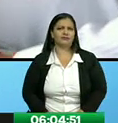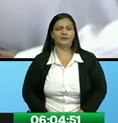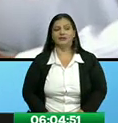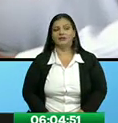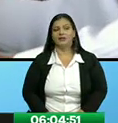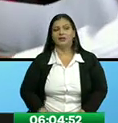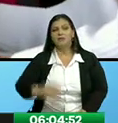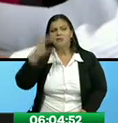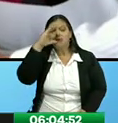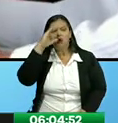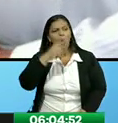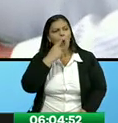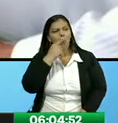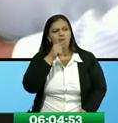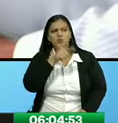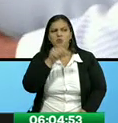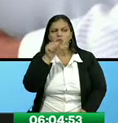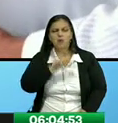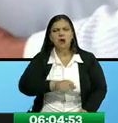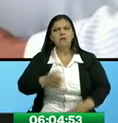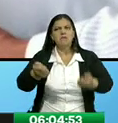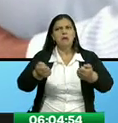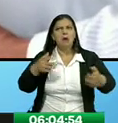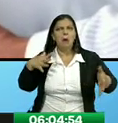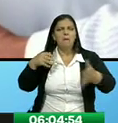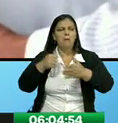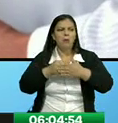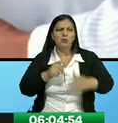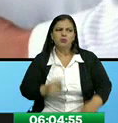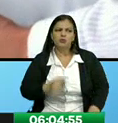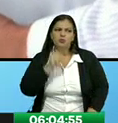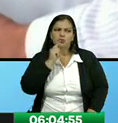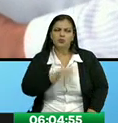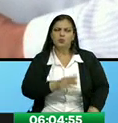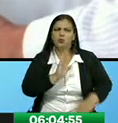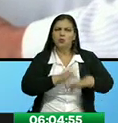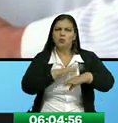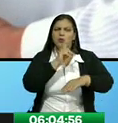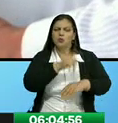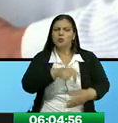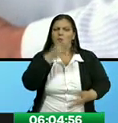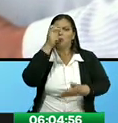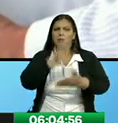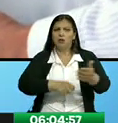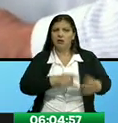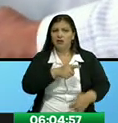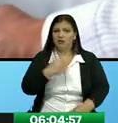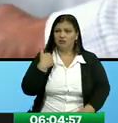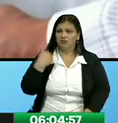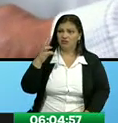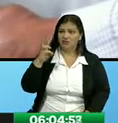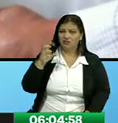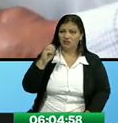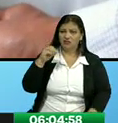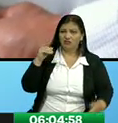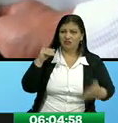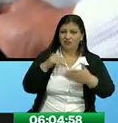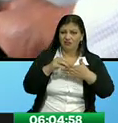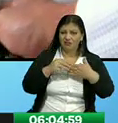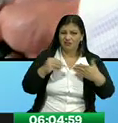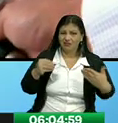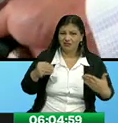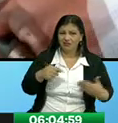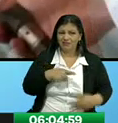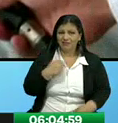o 200 veces la volqueta va a alcanzar a pagar. Y también le pagarle a... A los heridos. A los heridos. El carro que